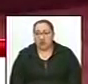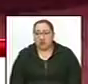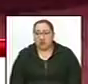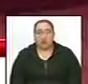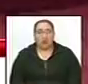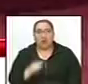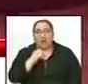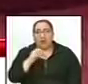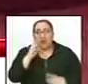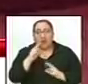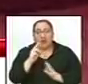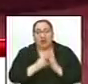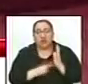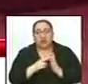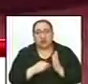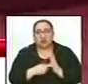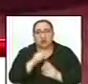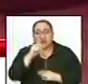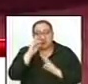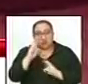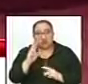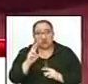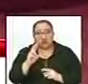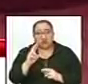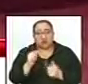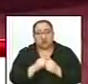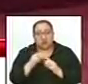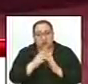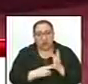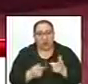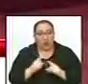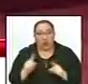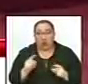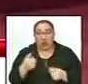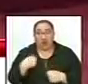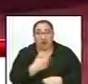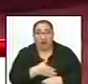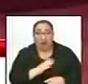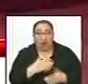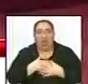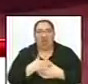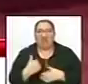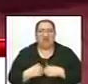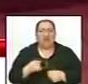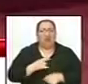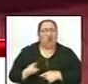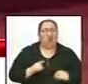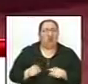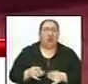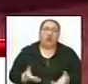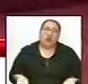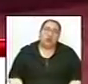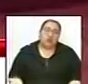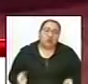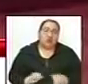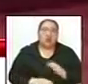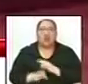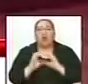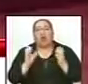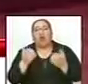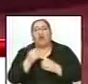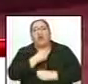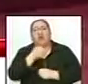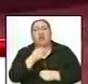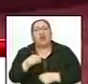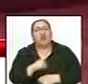reglamento, porque algunos están acostumbrados a violar el reglamento cuando no les conviene, cuando no es positivo el reglamento para ellos, es salir a la conferencia de prensa y patear el